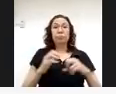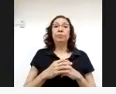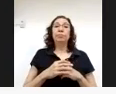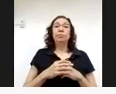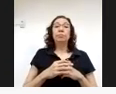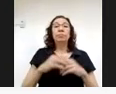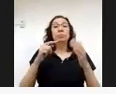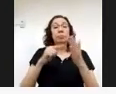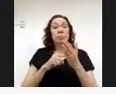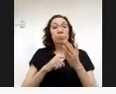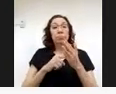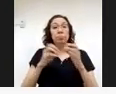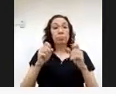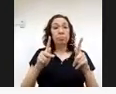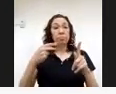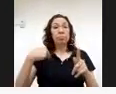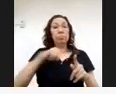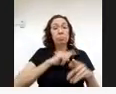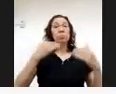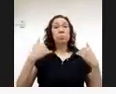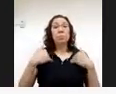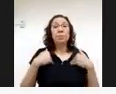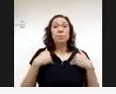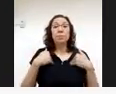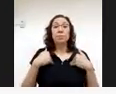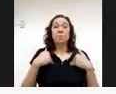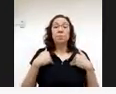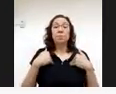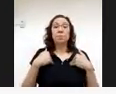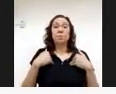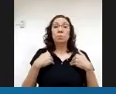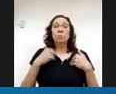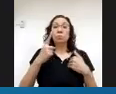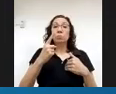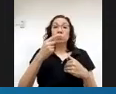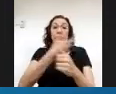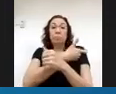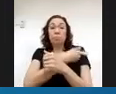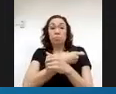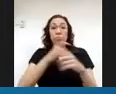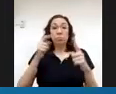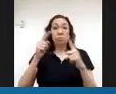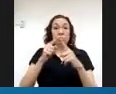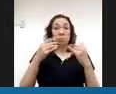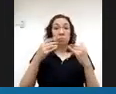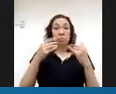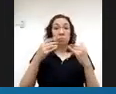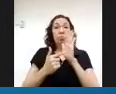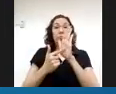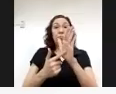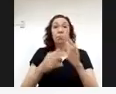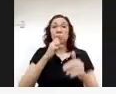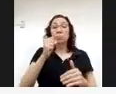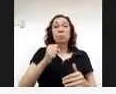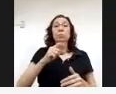Eso nos garantiza que tengamos una vacuna que al momento ha demostrado ser